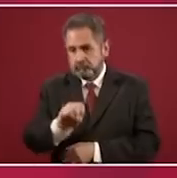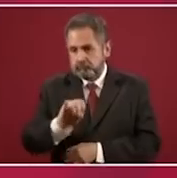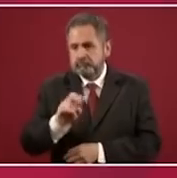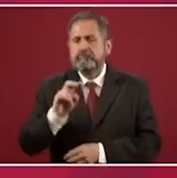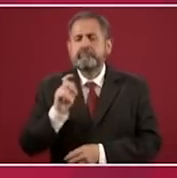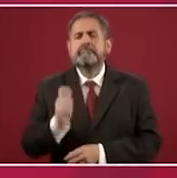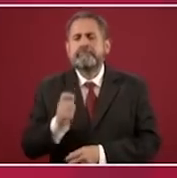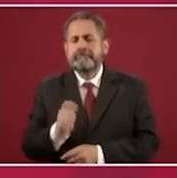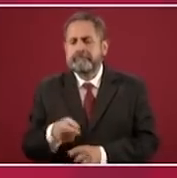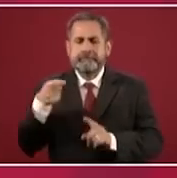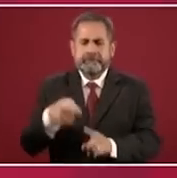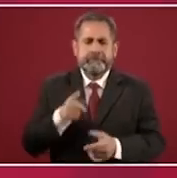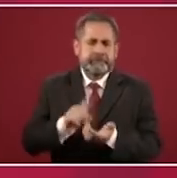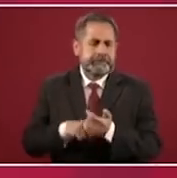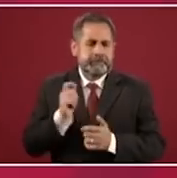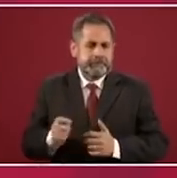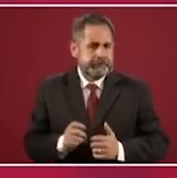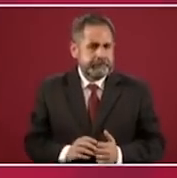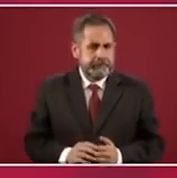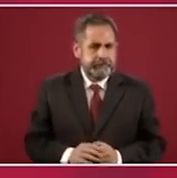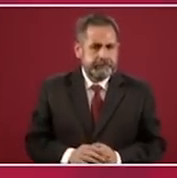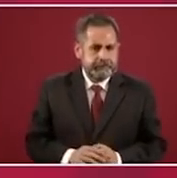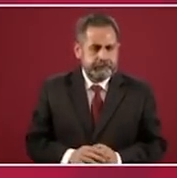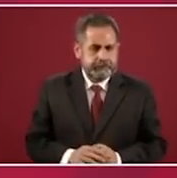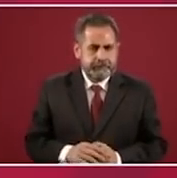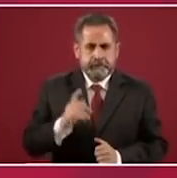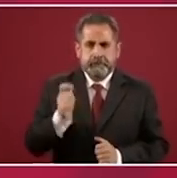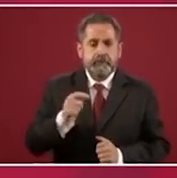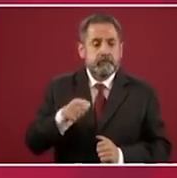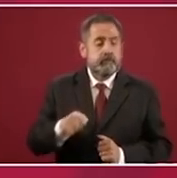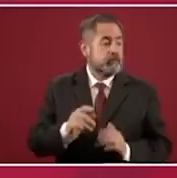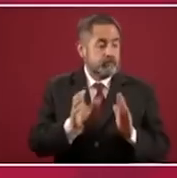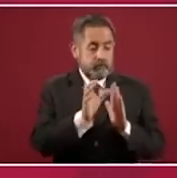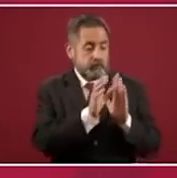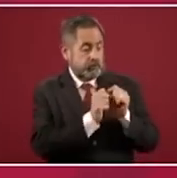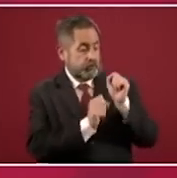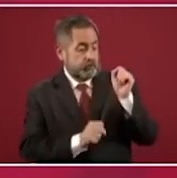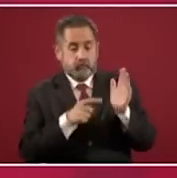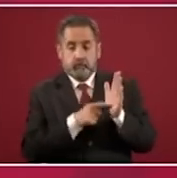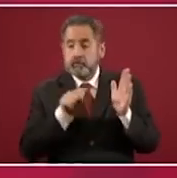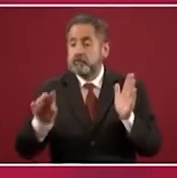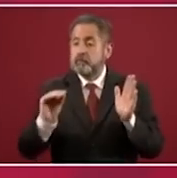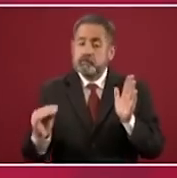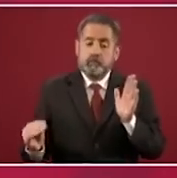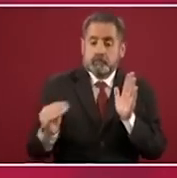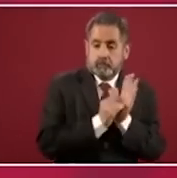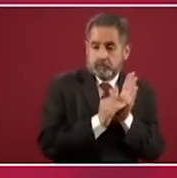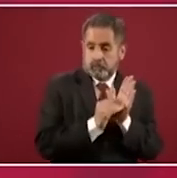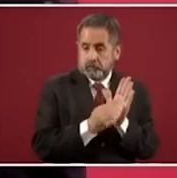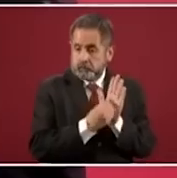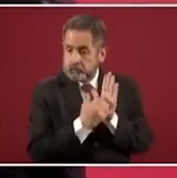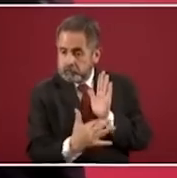desde ahora, el que se eleve a rango constitucional el derecho a